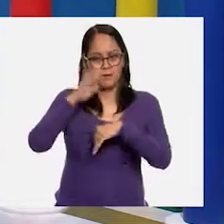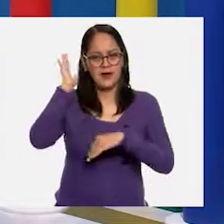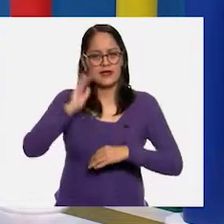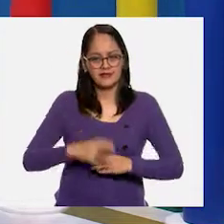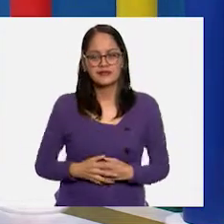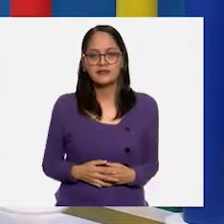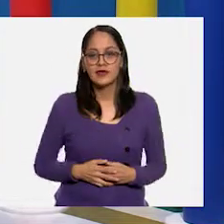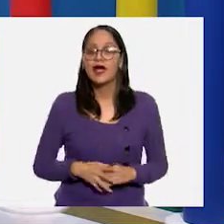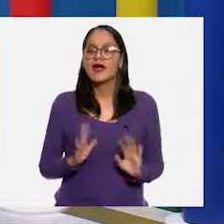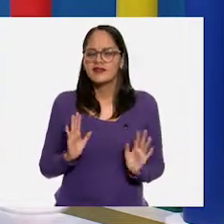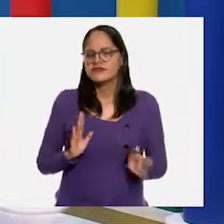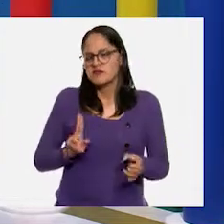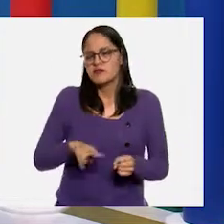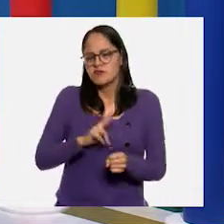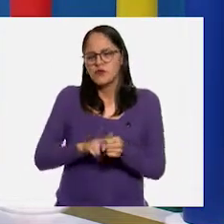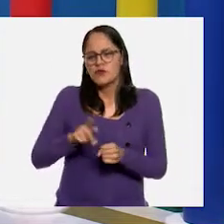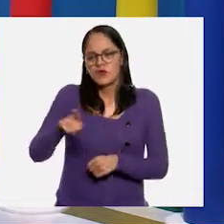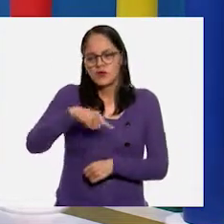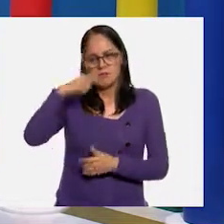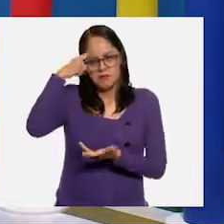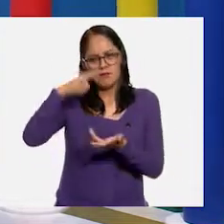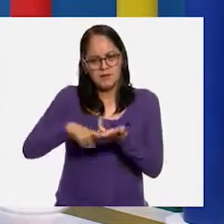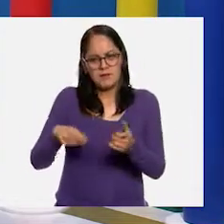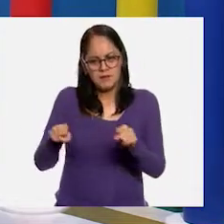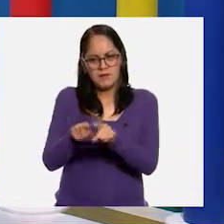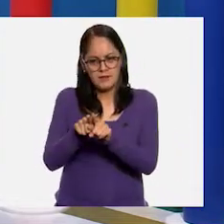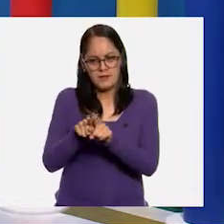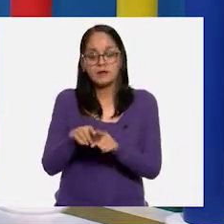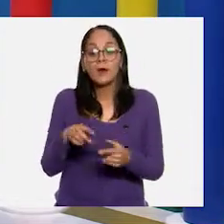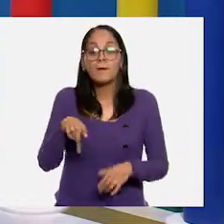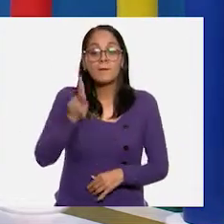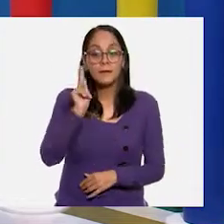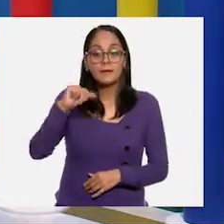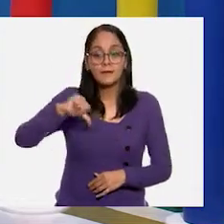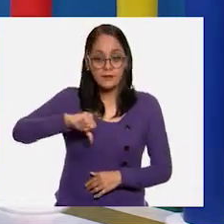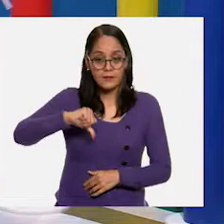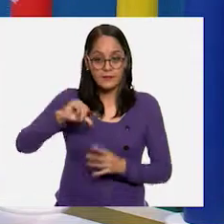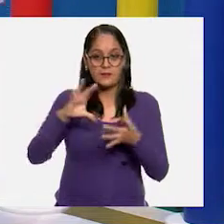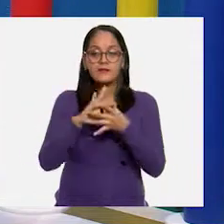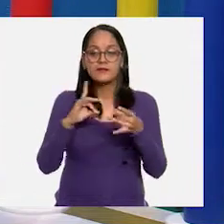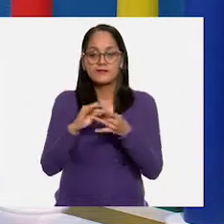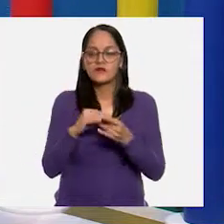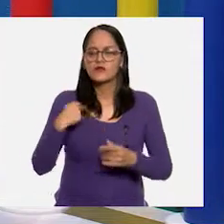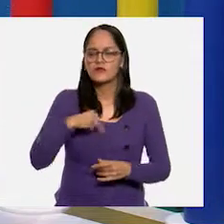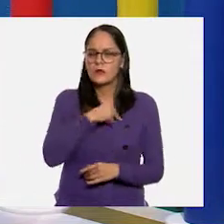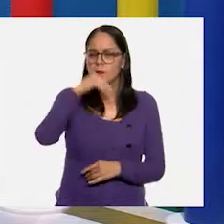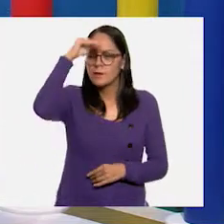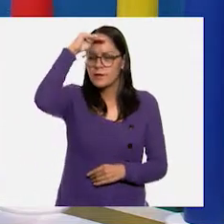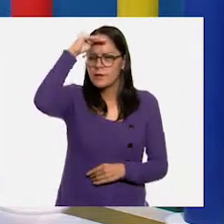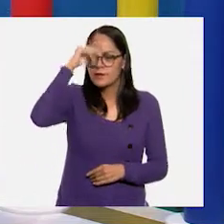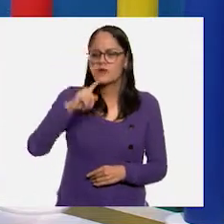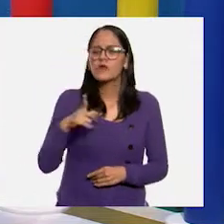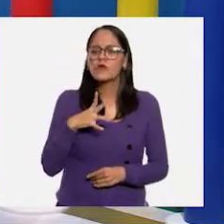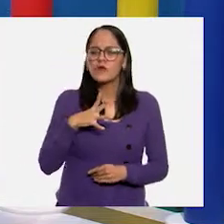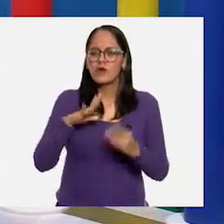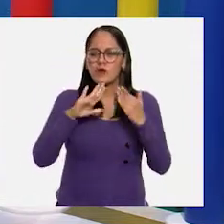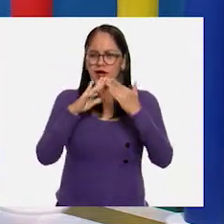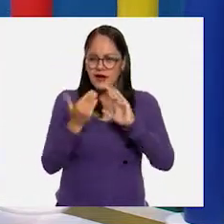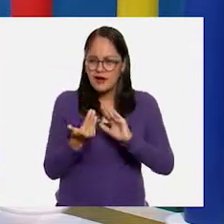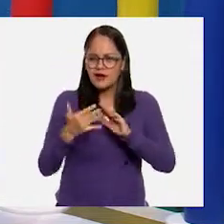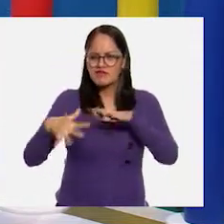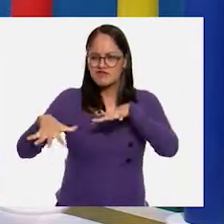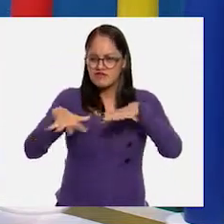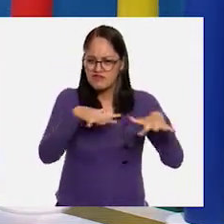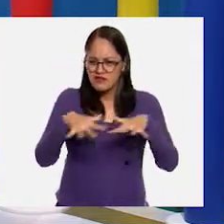natural que lo crean. Es una idea generalizada. Pero hoy analizaremos qué es lo que causa un desastre y